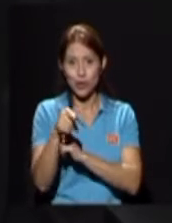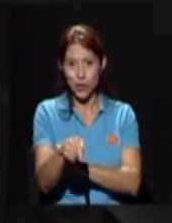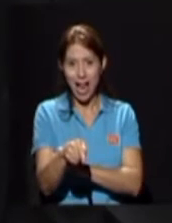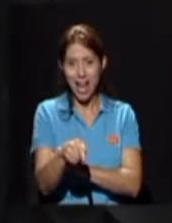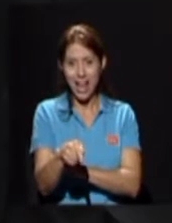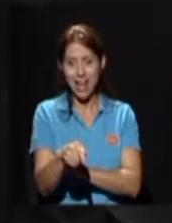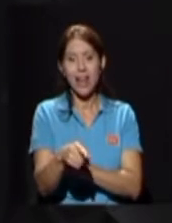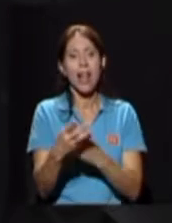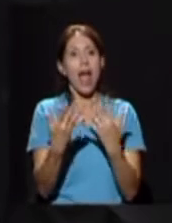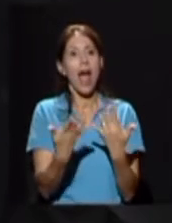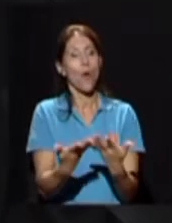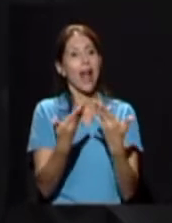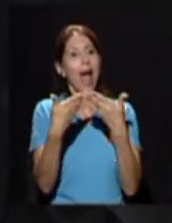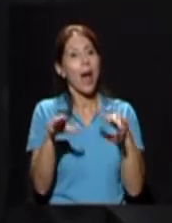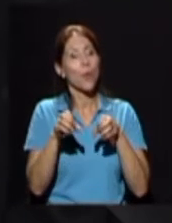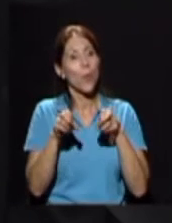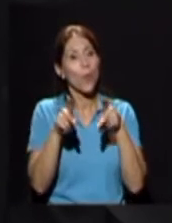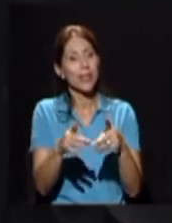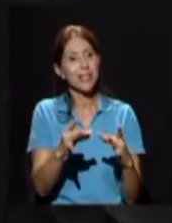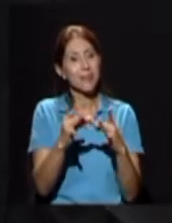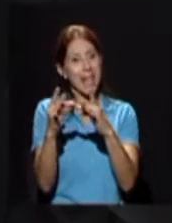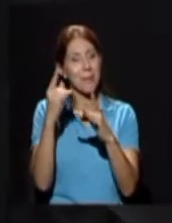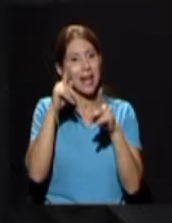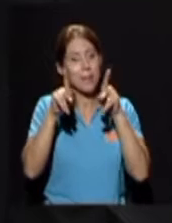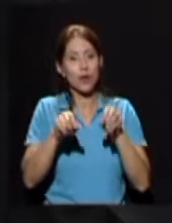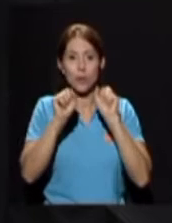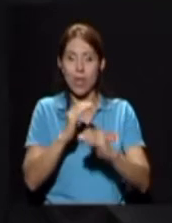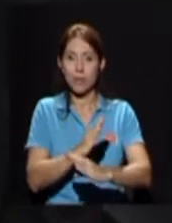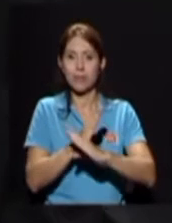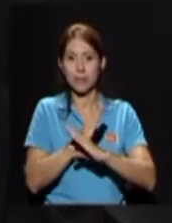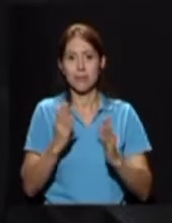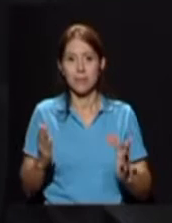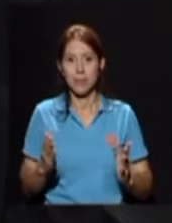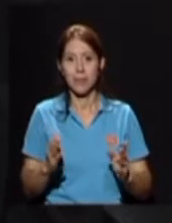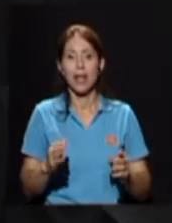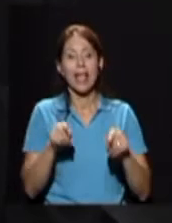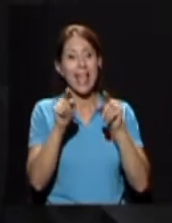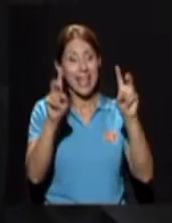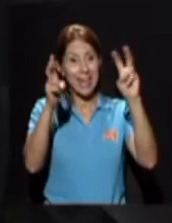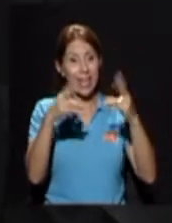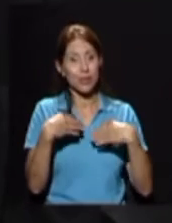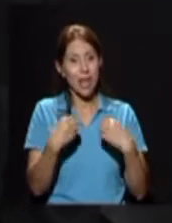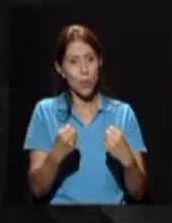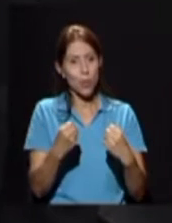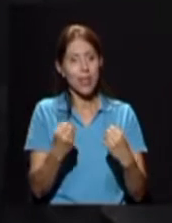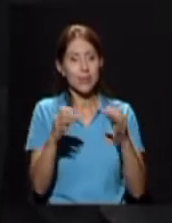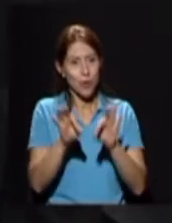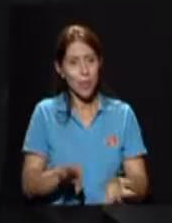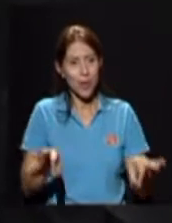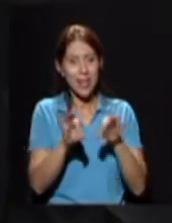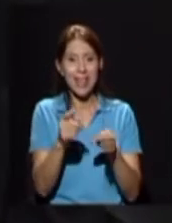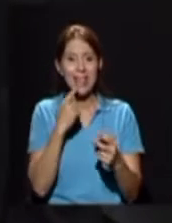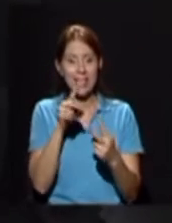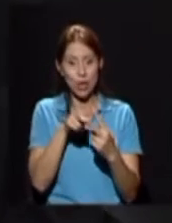materias en derecho a la salud, abre un camino especial. Y en el caso de salud vale la pena tal vez decir dos cosas. Es que tampoco está en